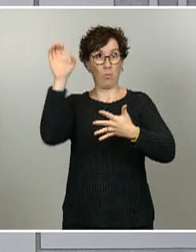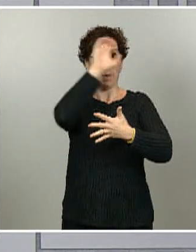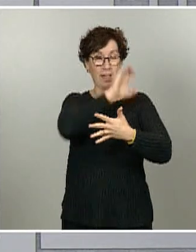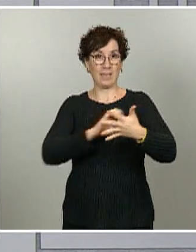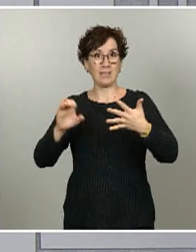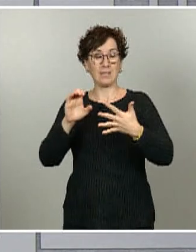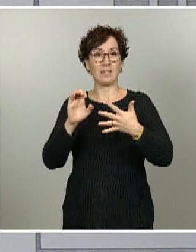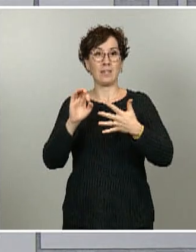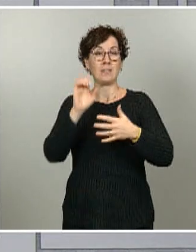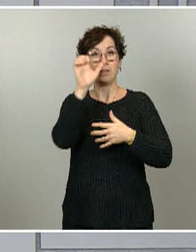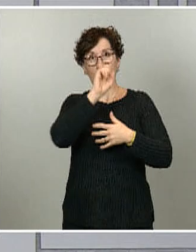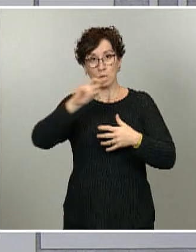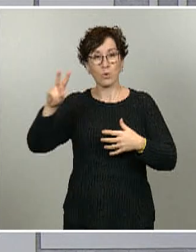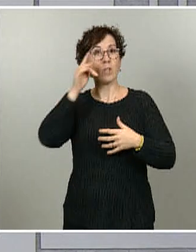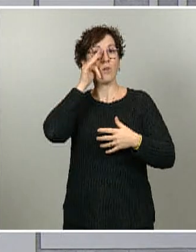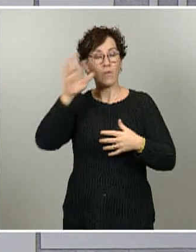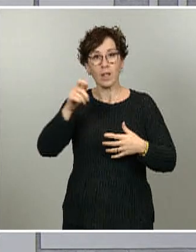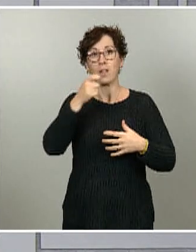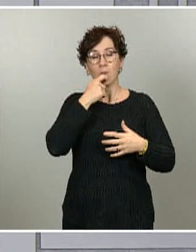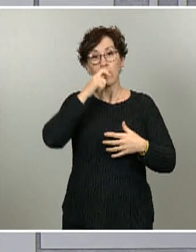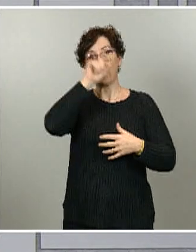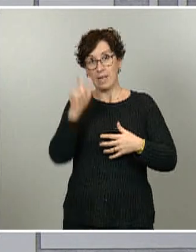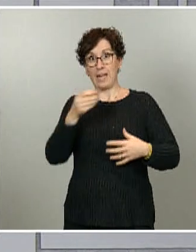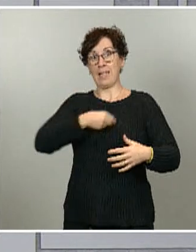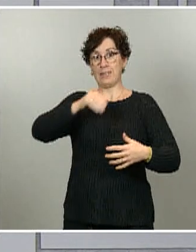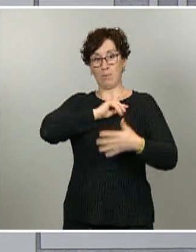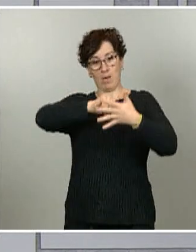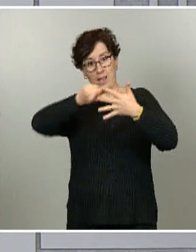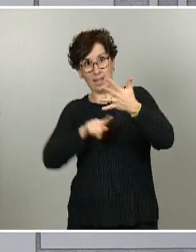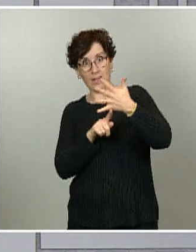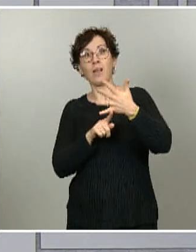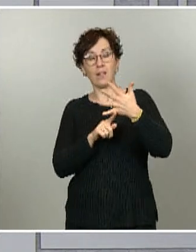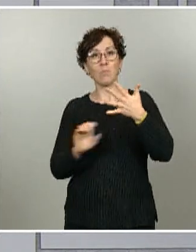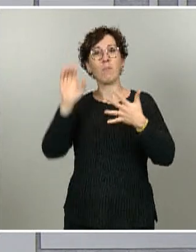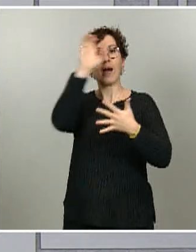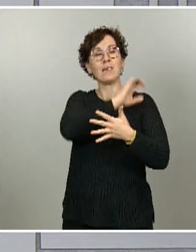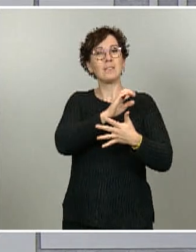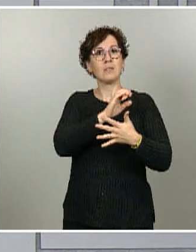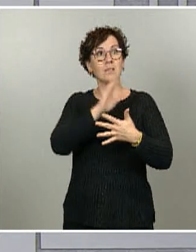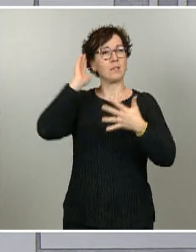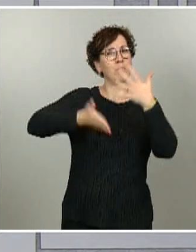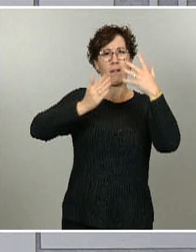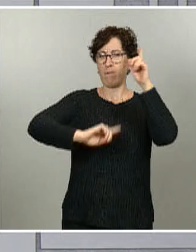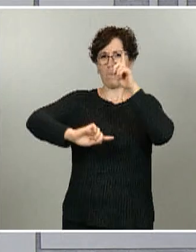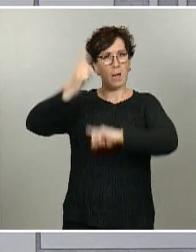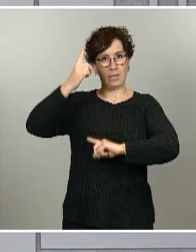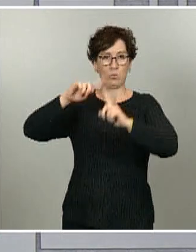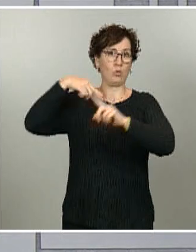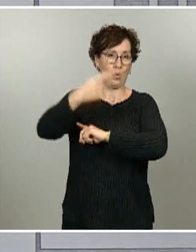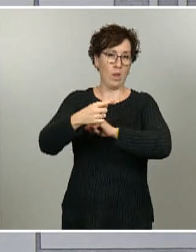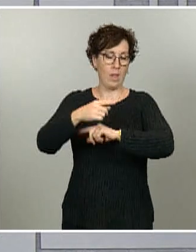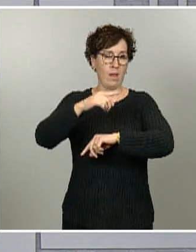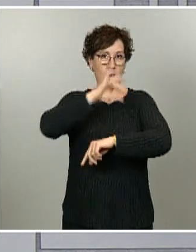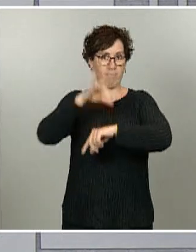Estados Unidos, Francia, el Reino Unido, Italia o España, somos aquellos países que más hemos sufrido las consecuencias de este virus. Quiero